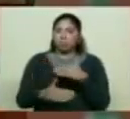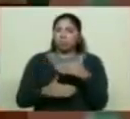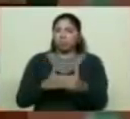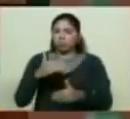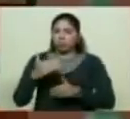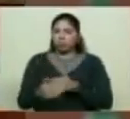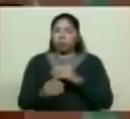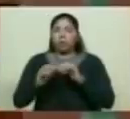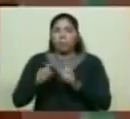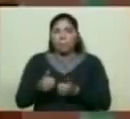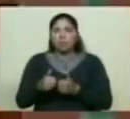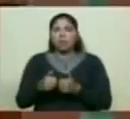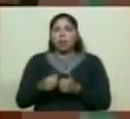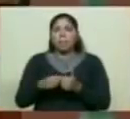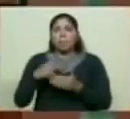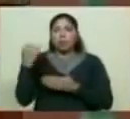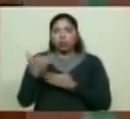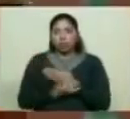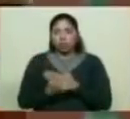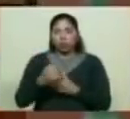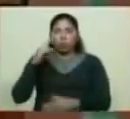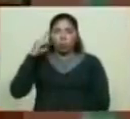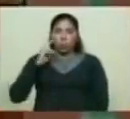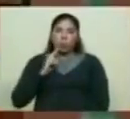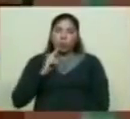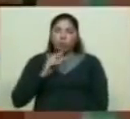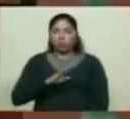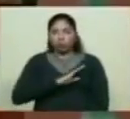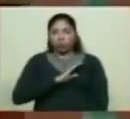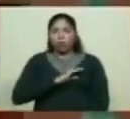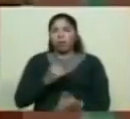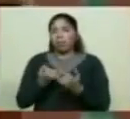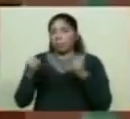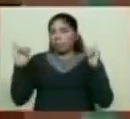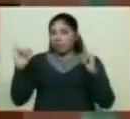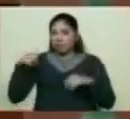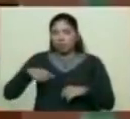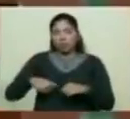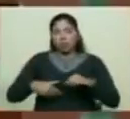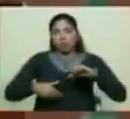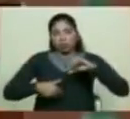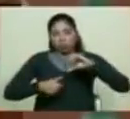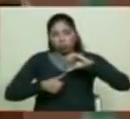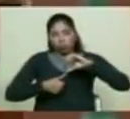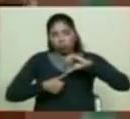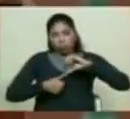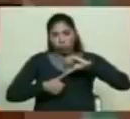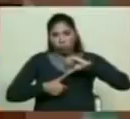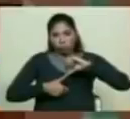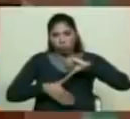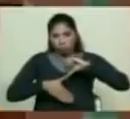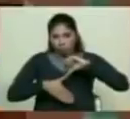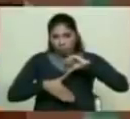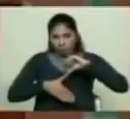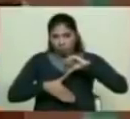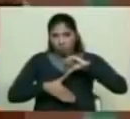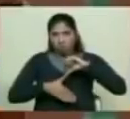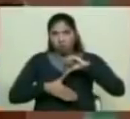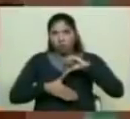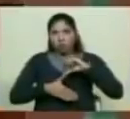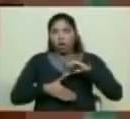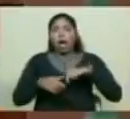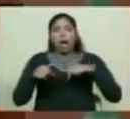proyecto bolivariano de independencia y de integración suramericana porque aquí podemos decirlo con